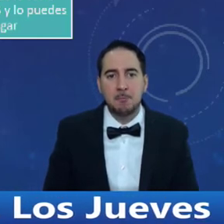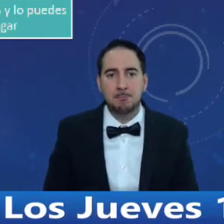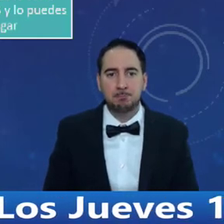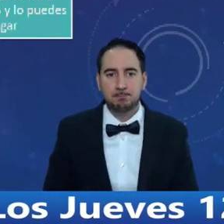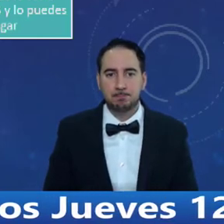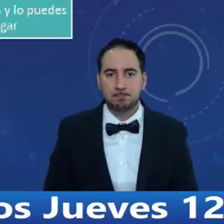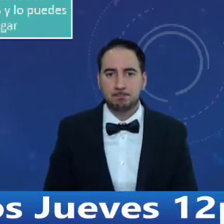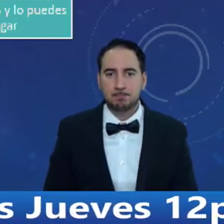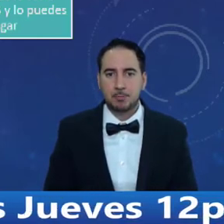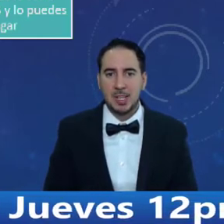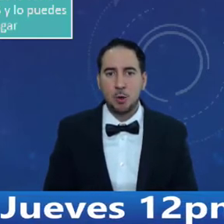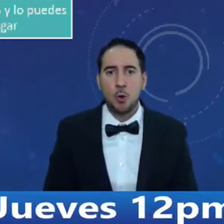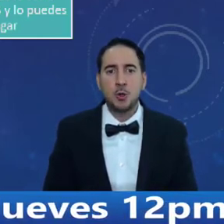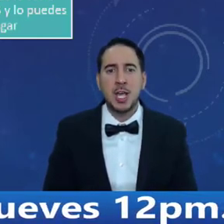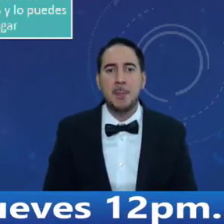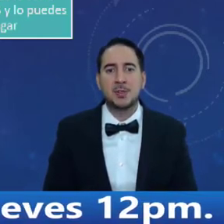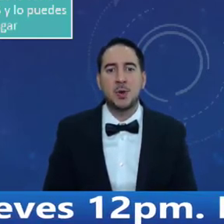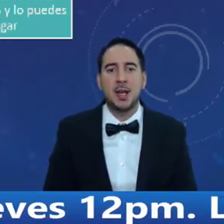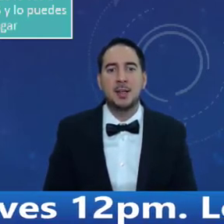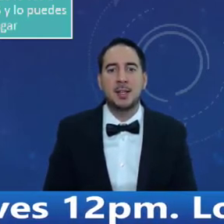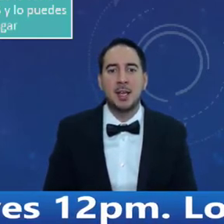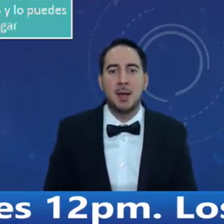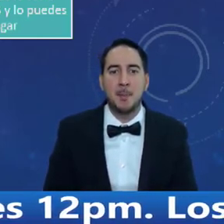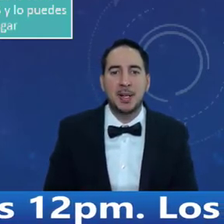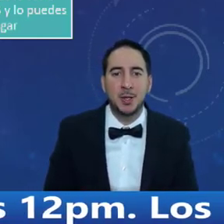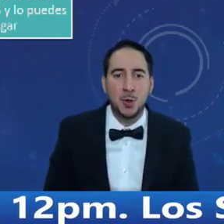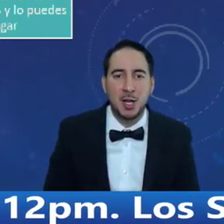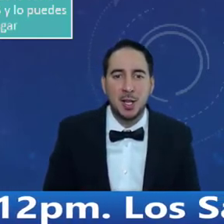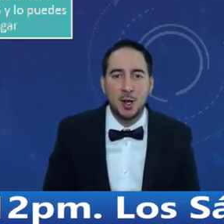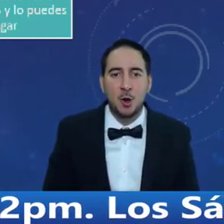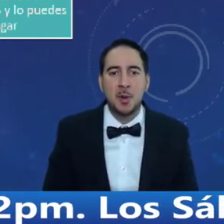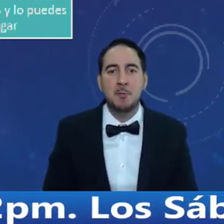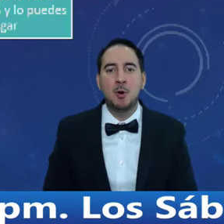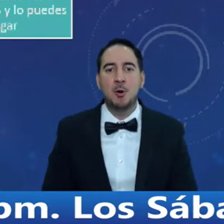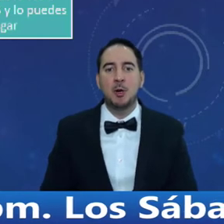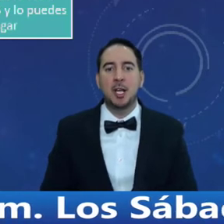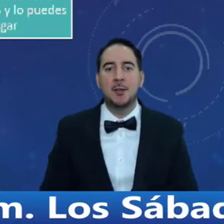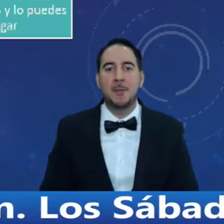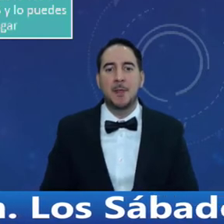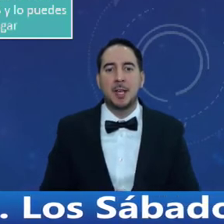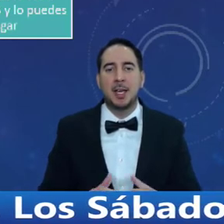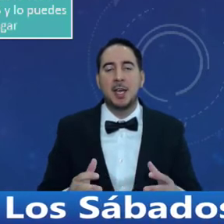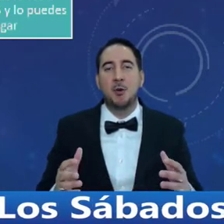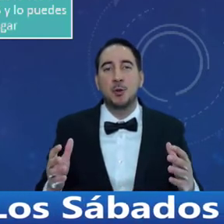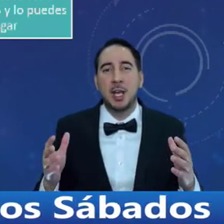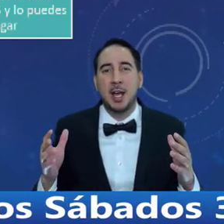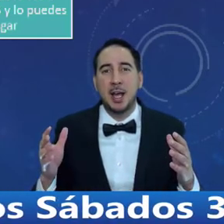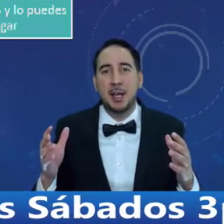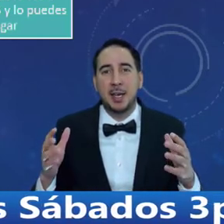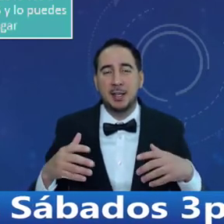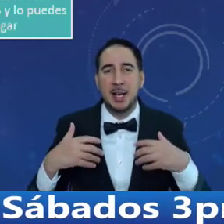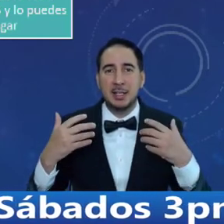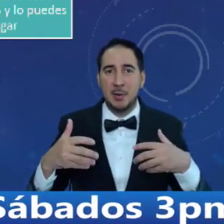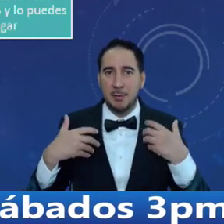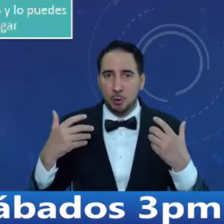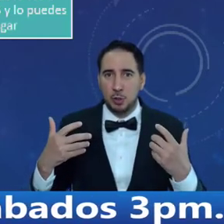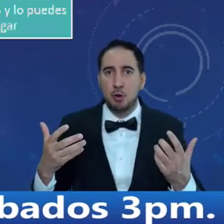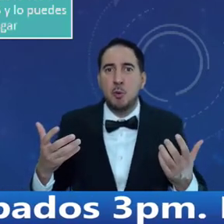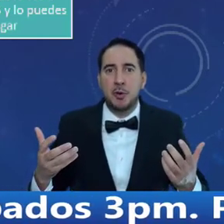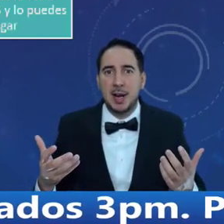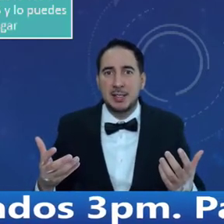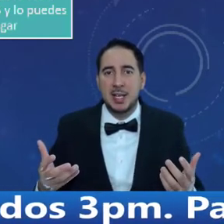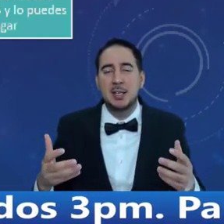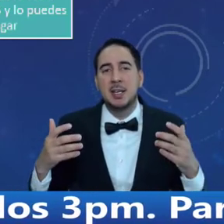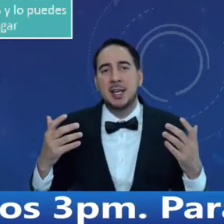conoces a personas emprendedoras lo mismo que están trabajando